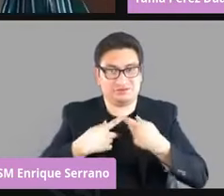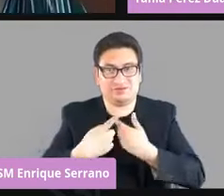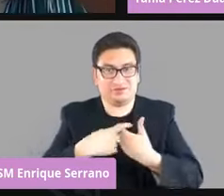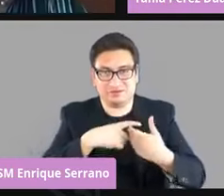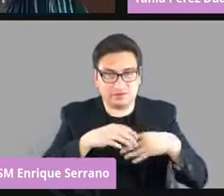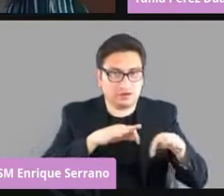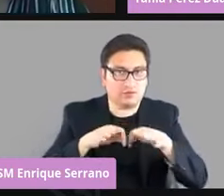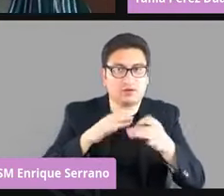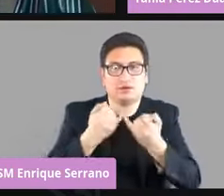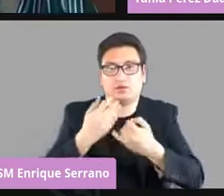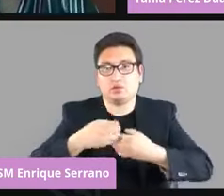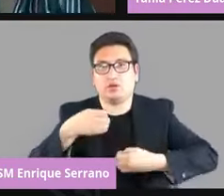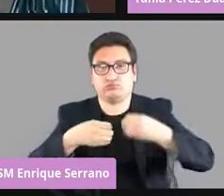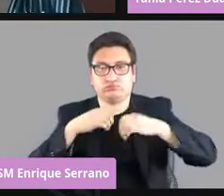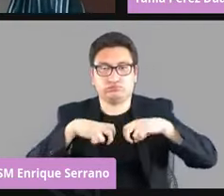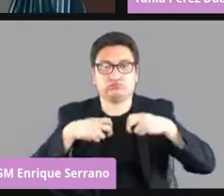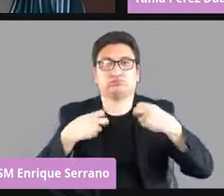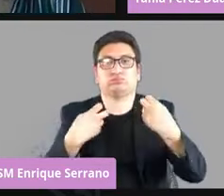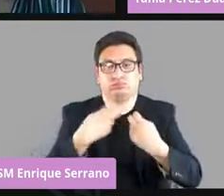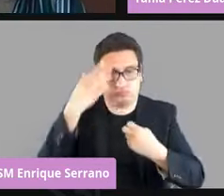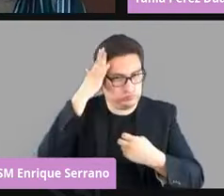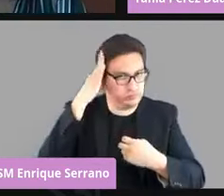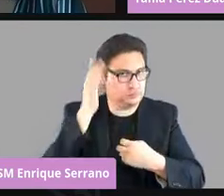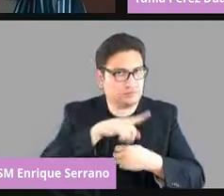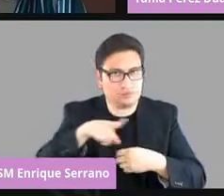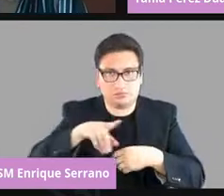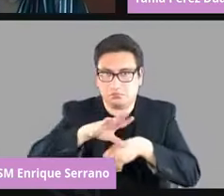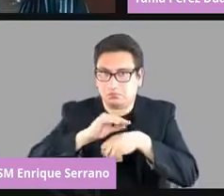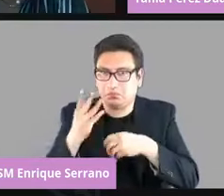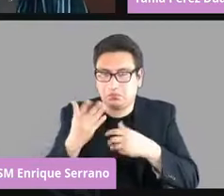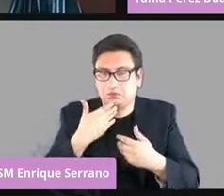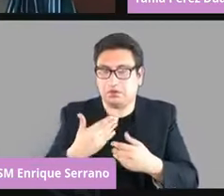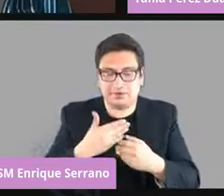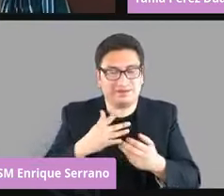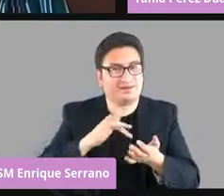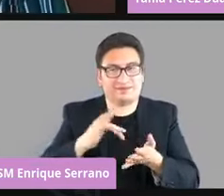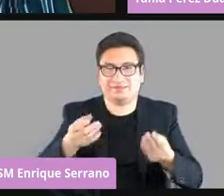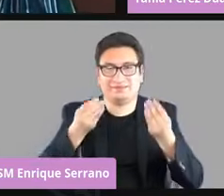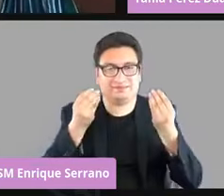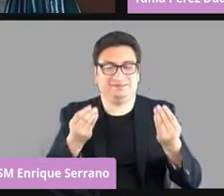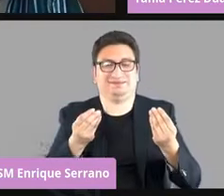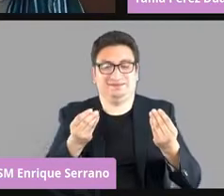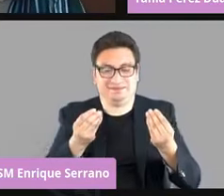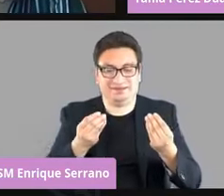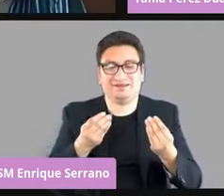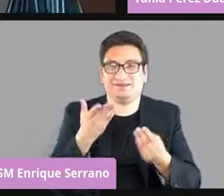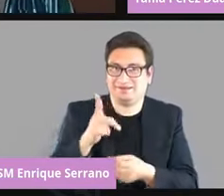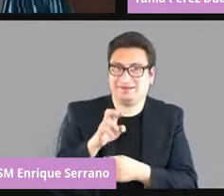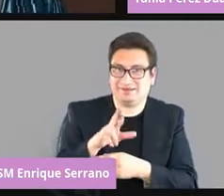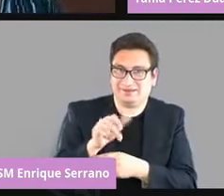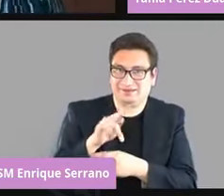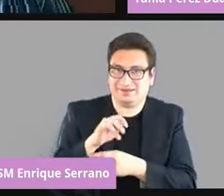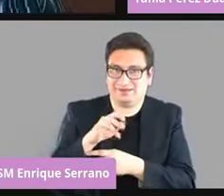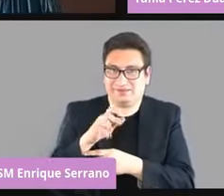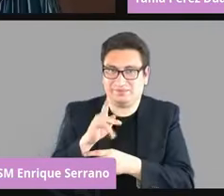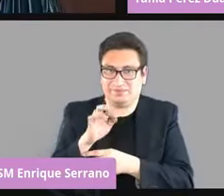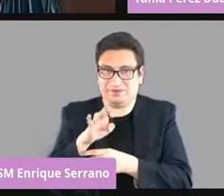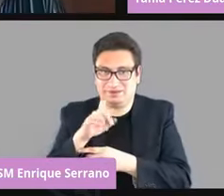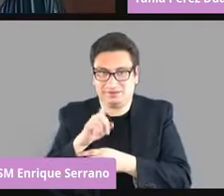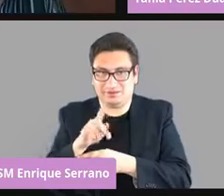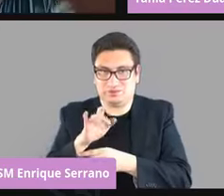de las magistraturas que hacen posible esta transmisión. De verdad, muchísimas gracias, mi querida doctora Tania Pérez Duarte